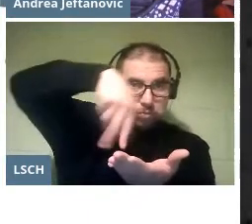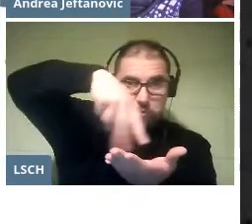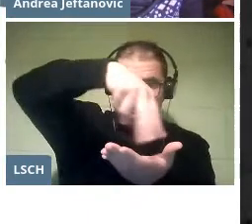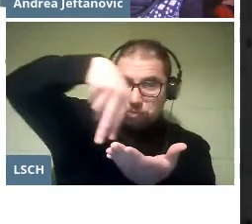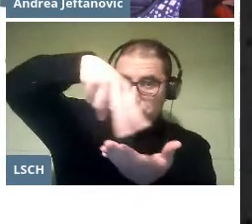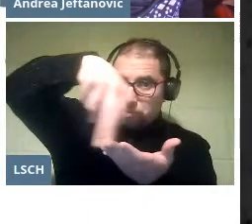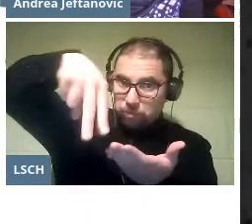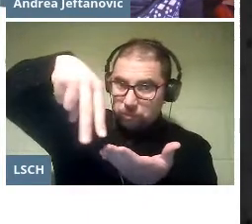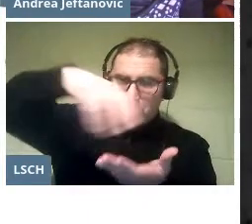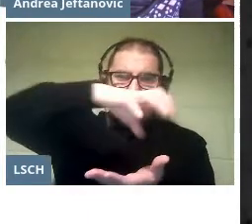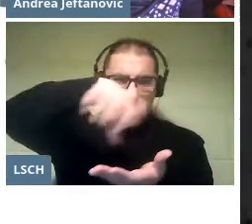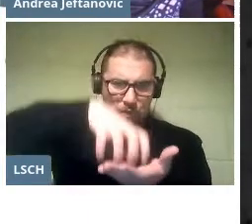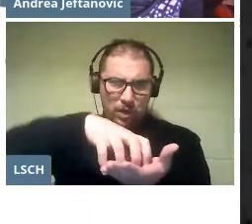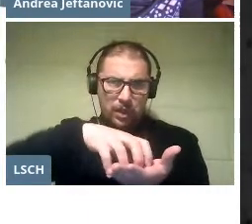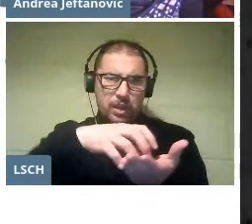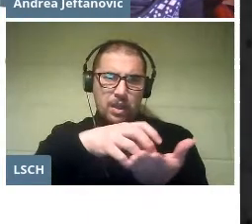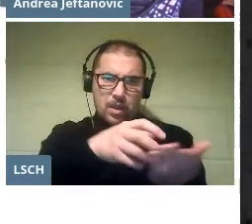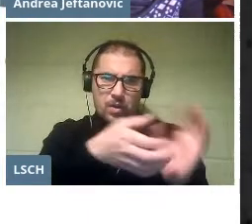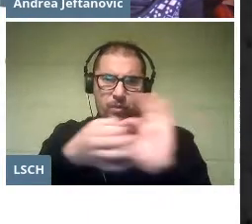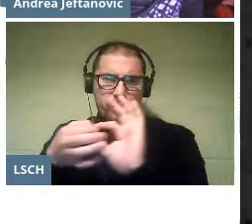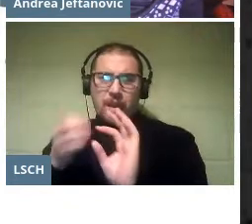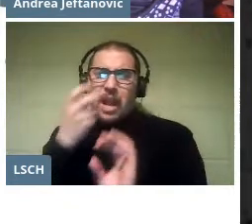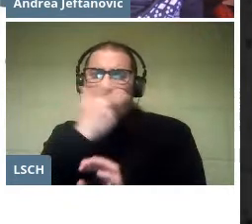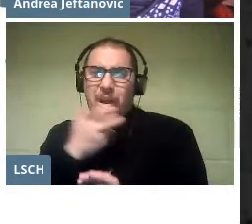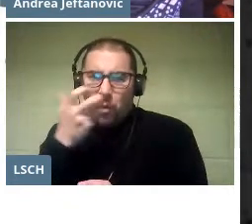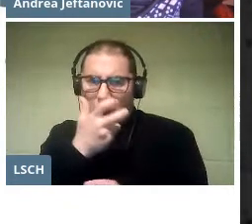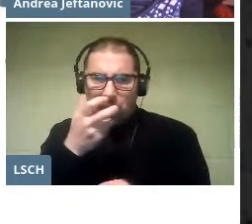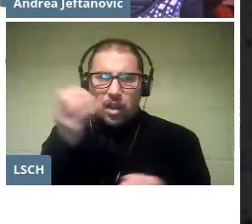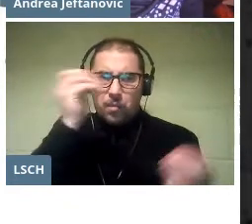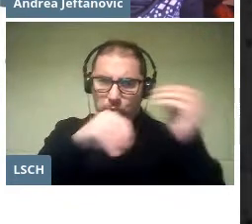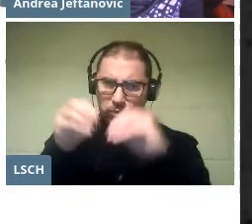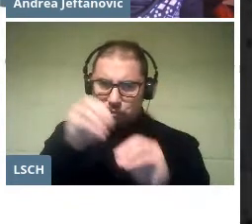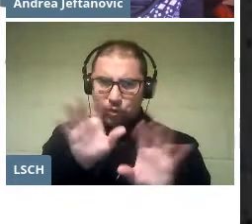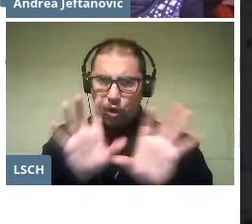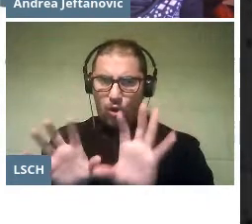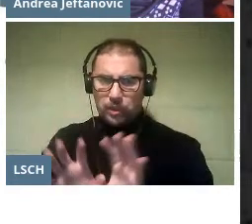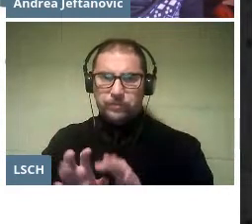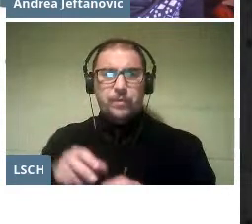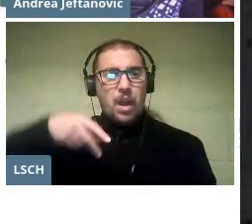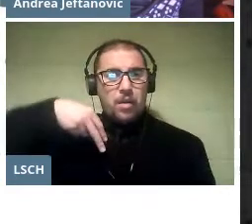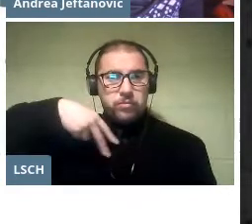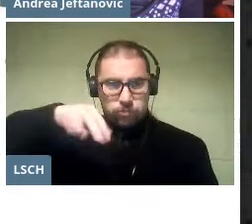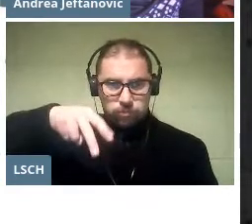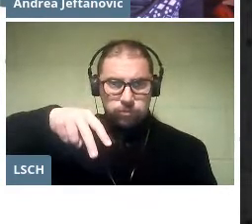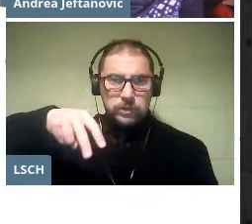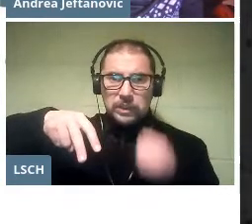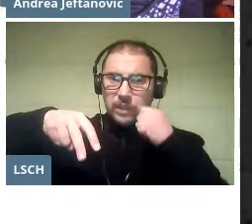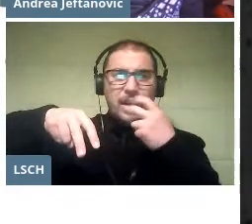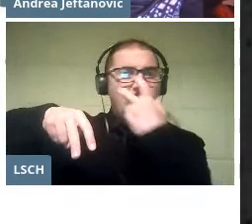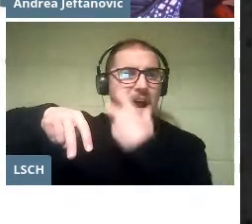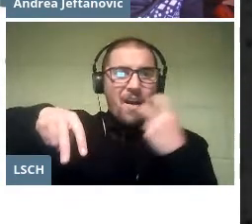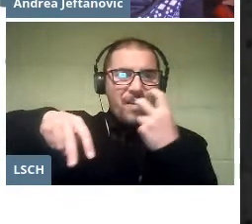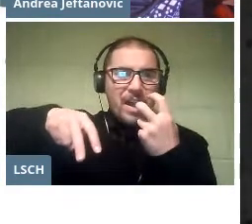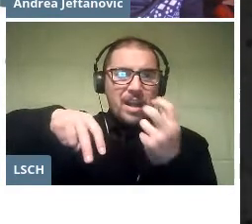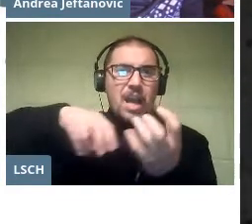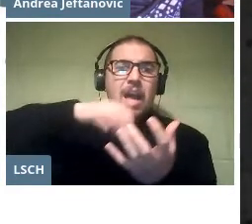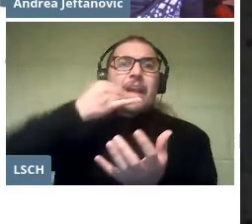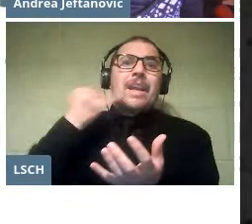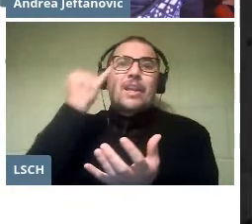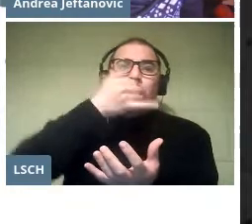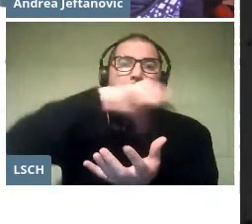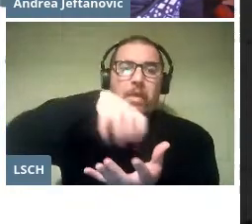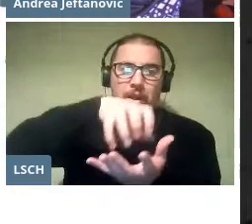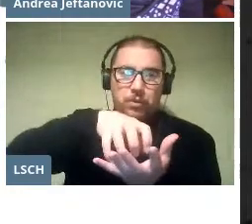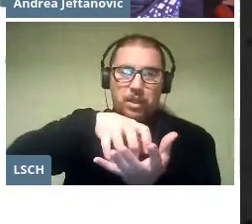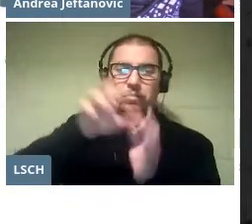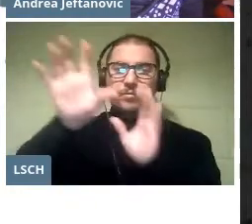es un lenguaje, un repositorio de posibilidades, y caminar es el acto de hablar dicho lenguaje, de seleccionar